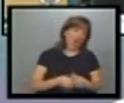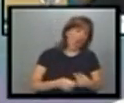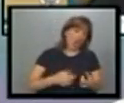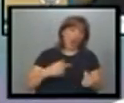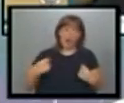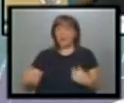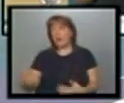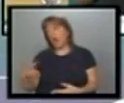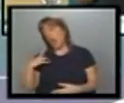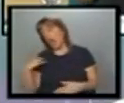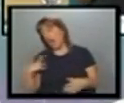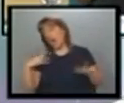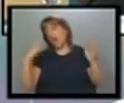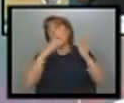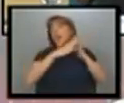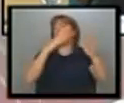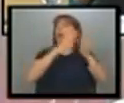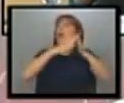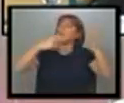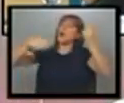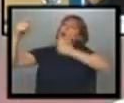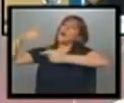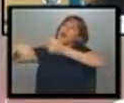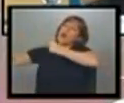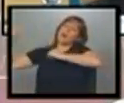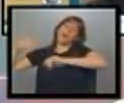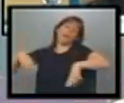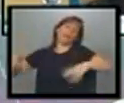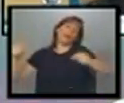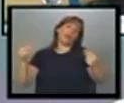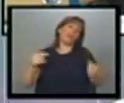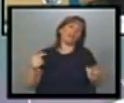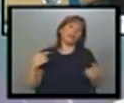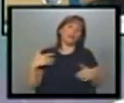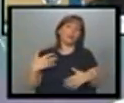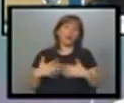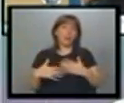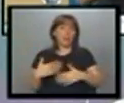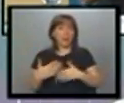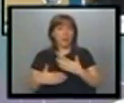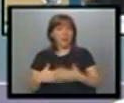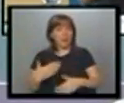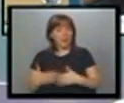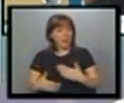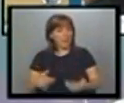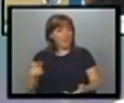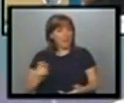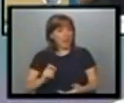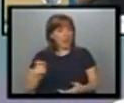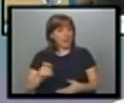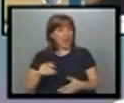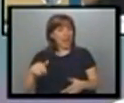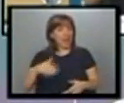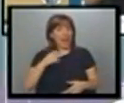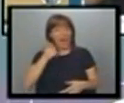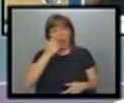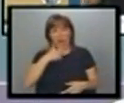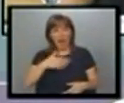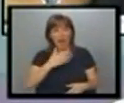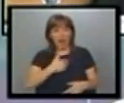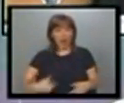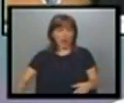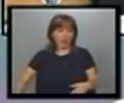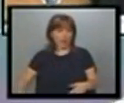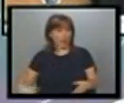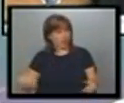de 150 propiedades, Daniel. Claro, hoy a la lejanía, después de varios meses de este nuevo gobierno y de todo lo que pasó, uno